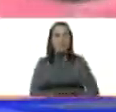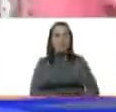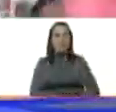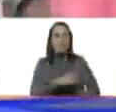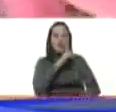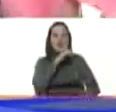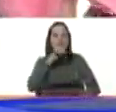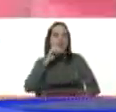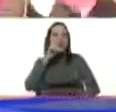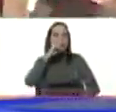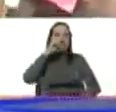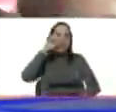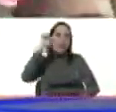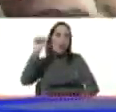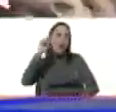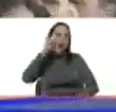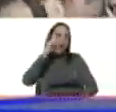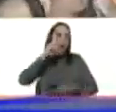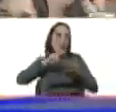La paz.